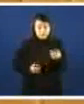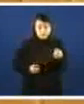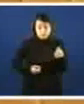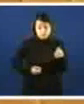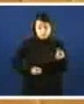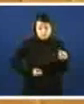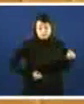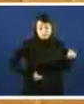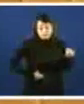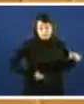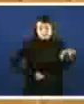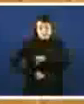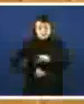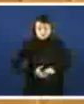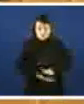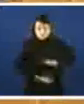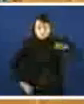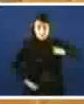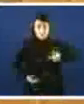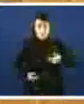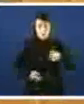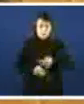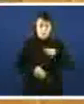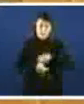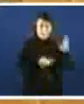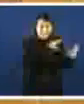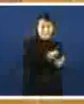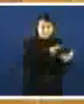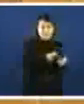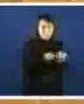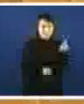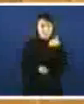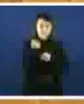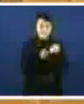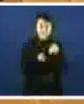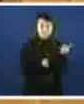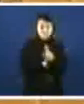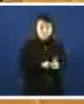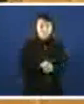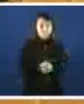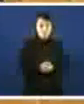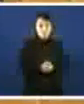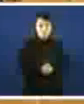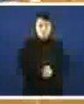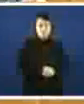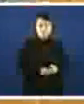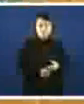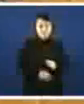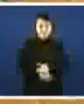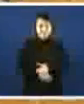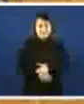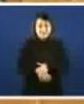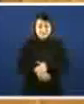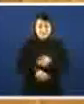polo tanto tributarios, ou paratributarios, parafiscais, que requerían, polo tanto, enmendas ao articulado, pois